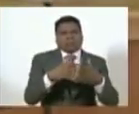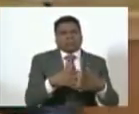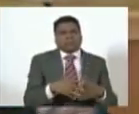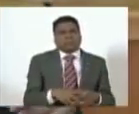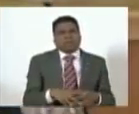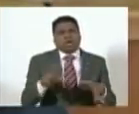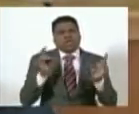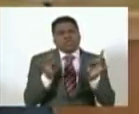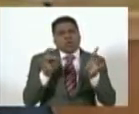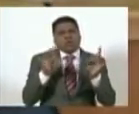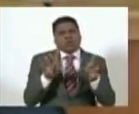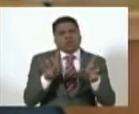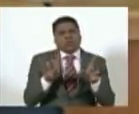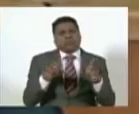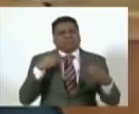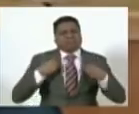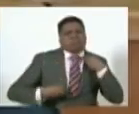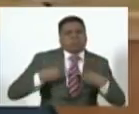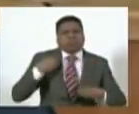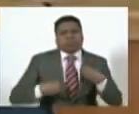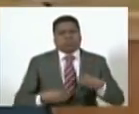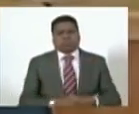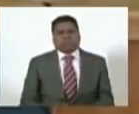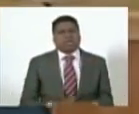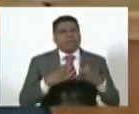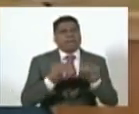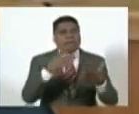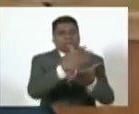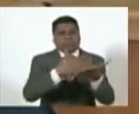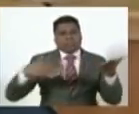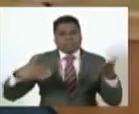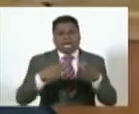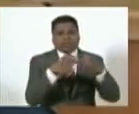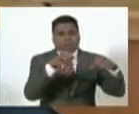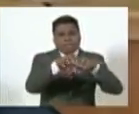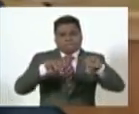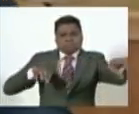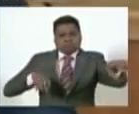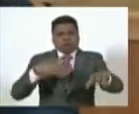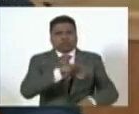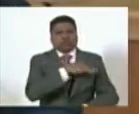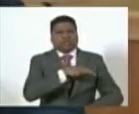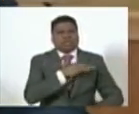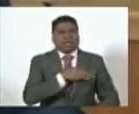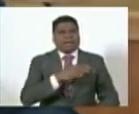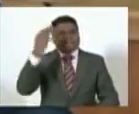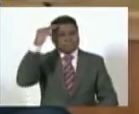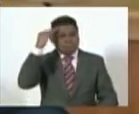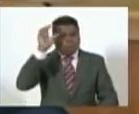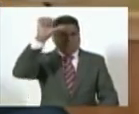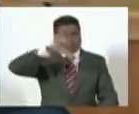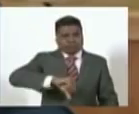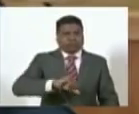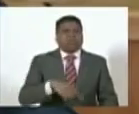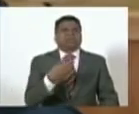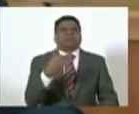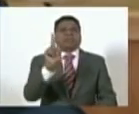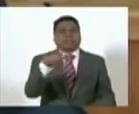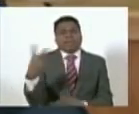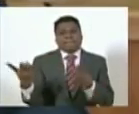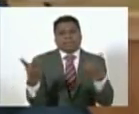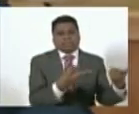dolor, angustia, para dividir la sociedad, para desmoralizarla. Por eso es que invité